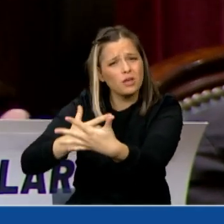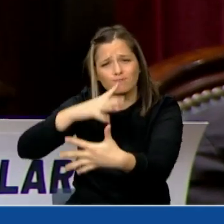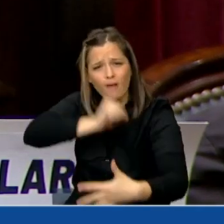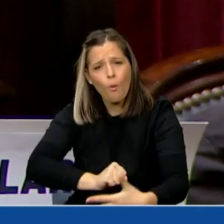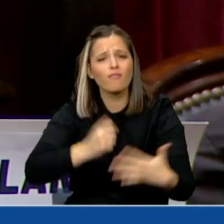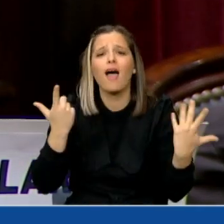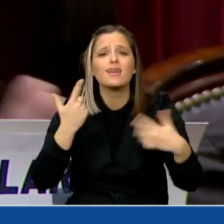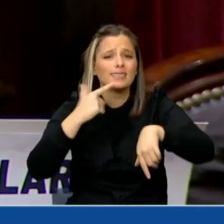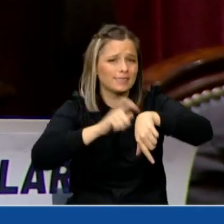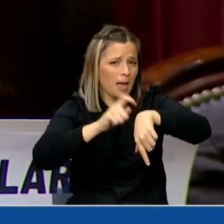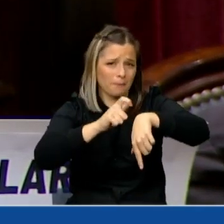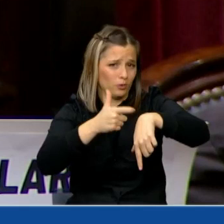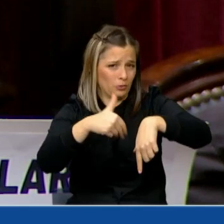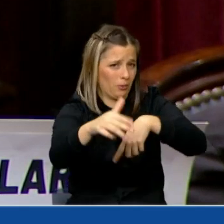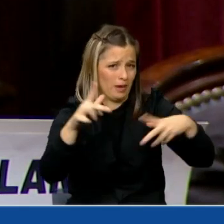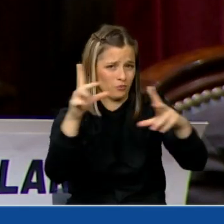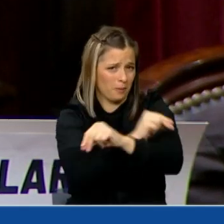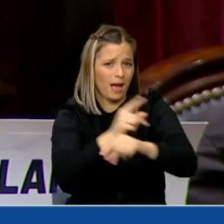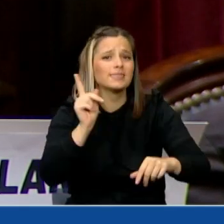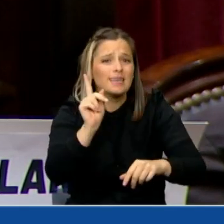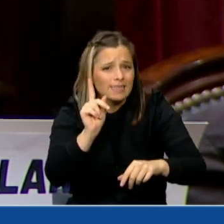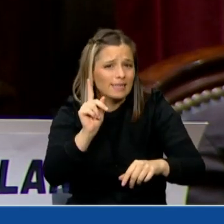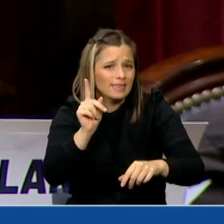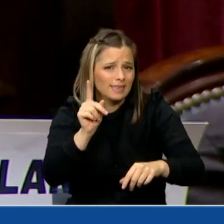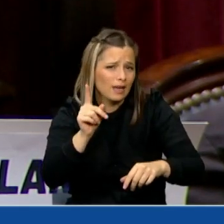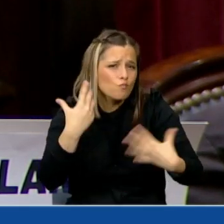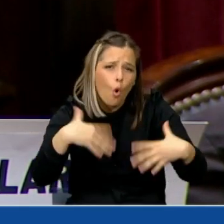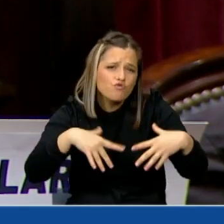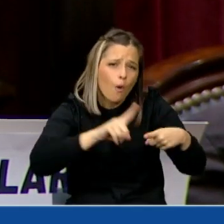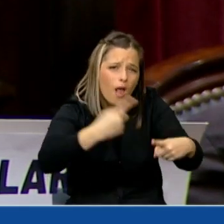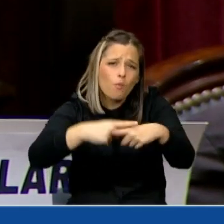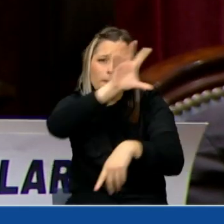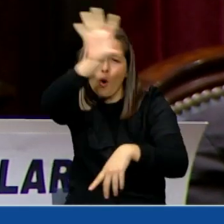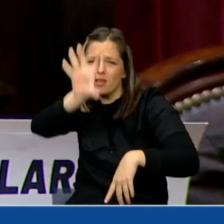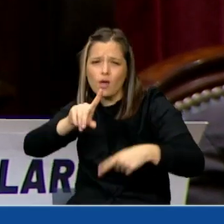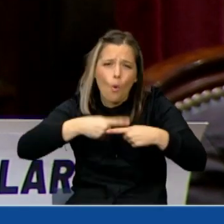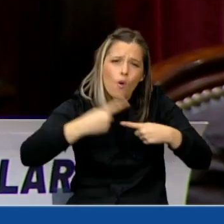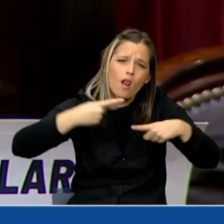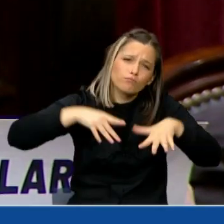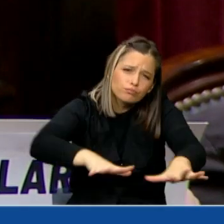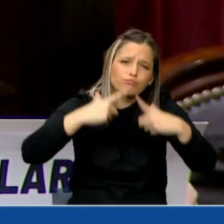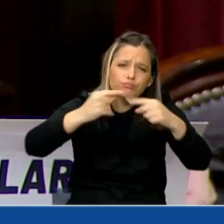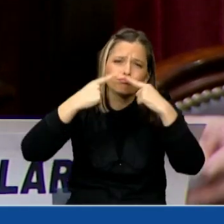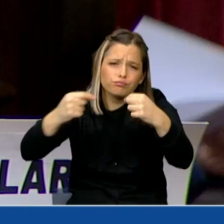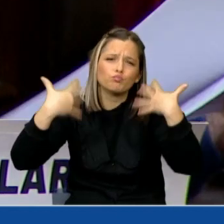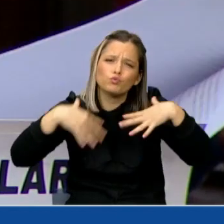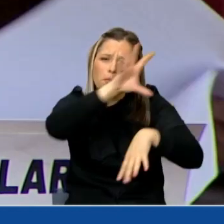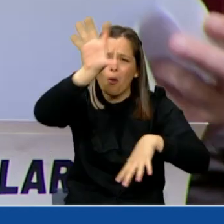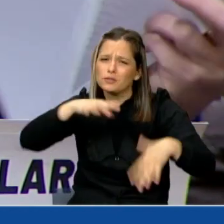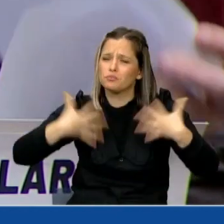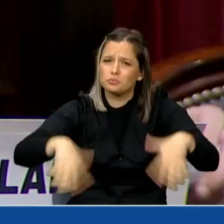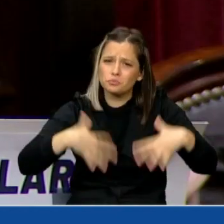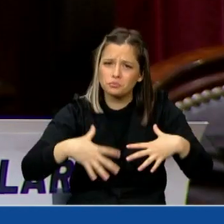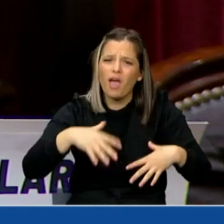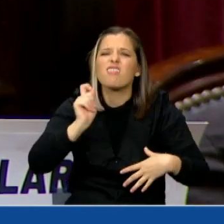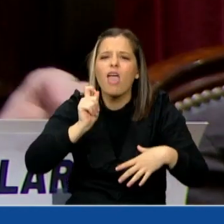alcanza el tiempo para nombrar todas las huelgas que se están llevando adelante a nivel nacional en distintas provincias por parte de las